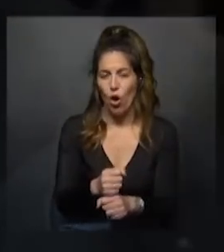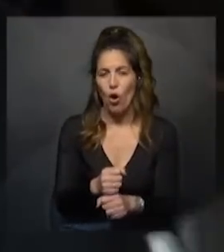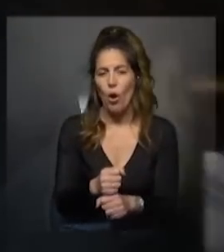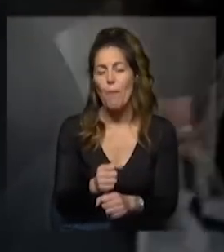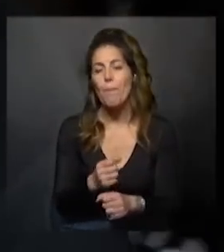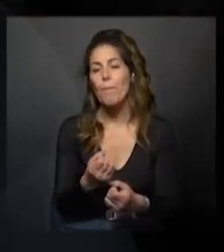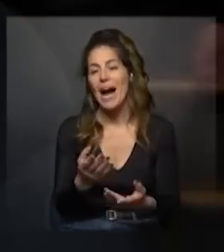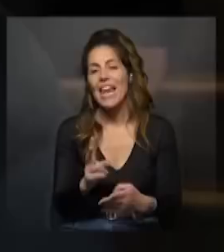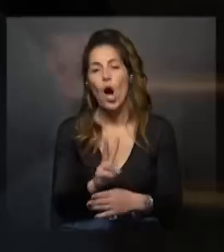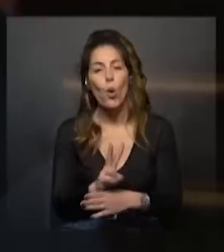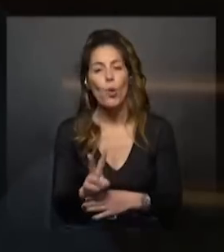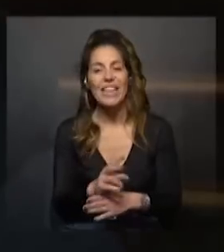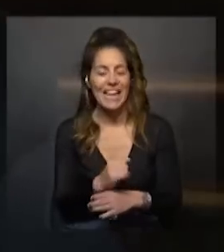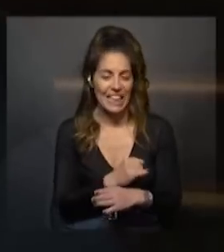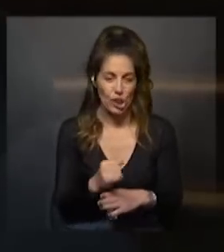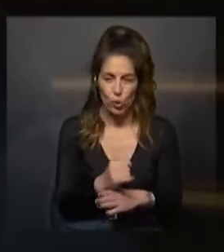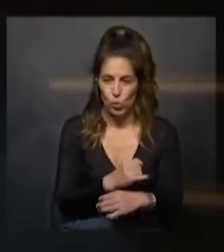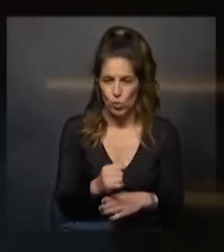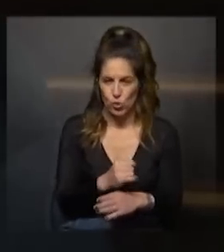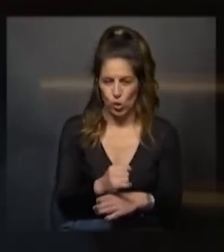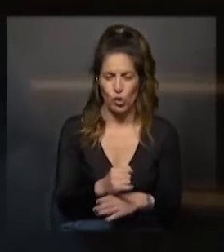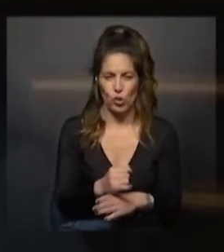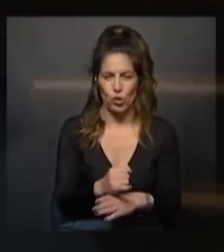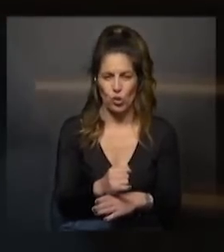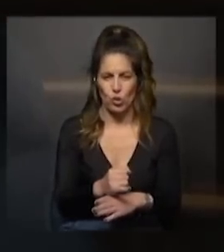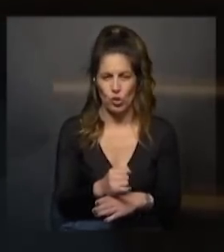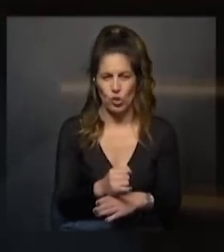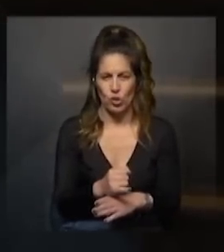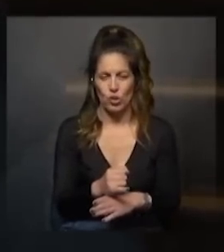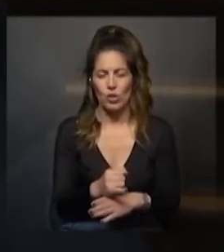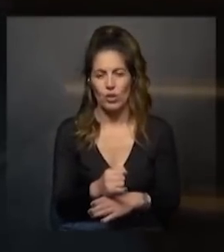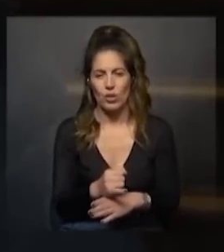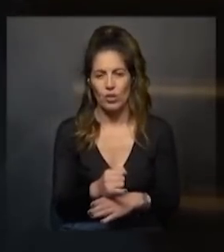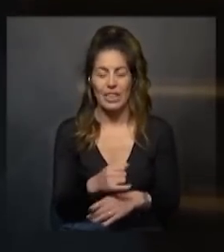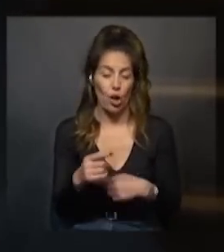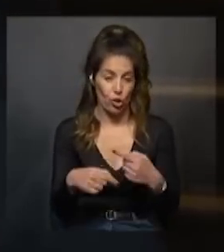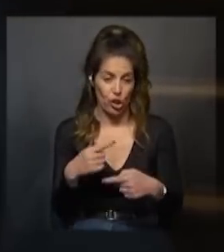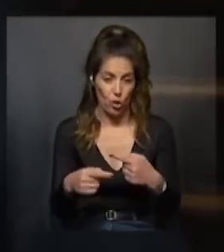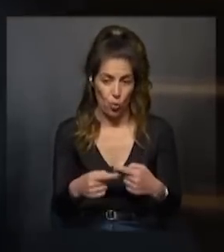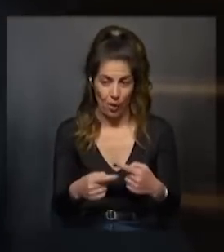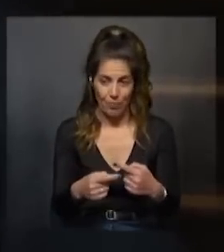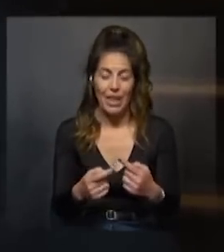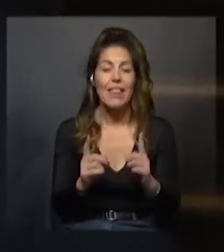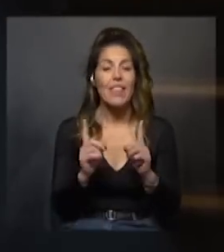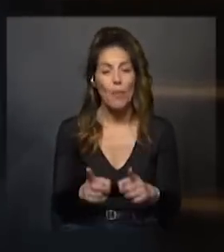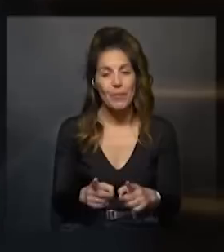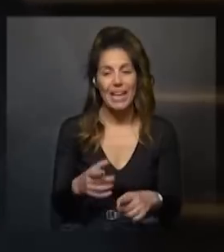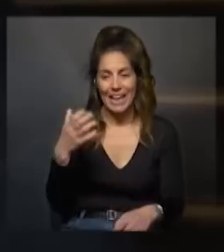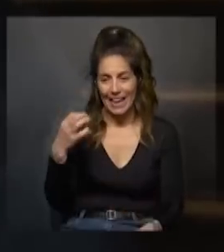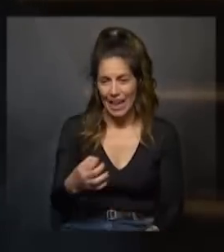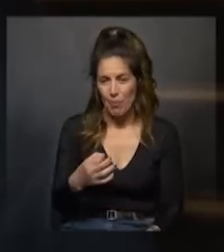resguardar la institución de la instrucción sumarial que continúa Además nos parece